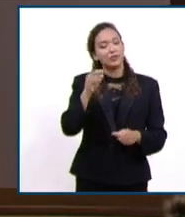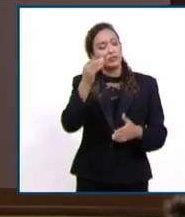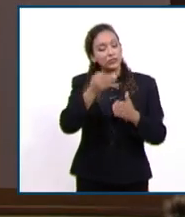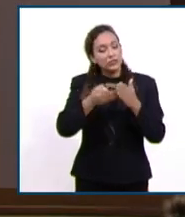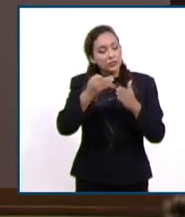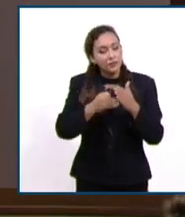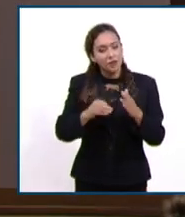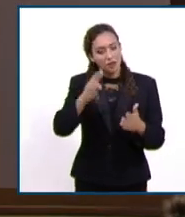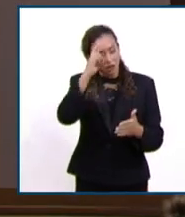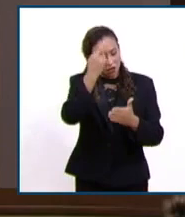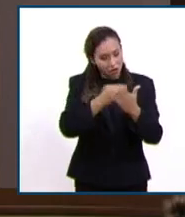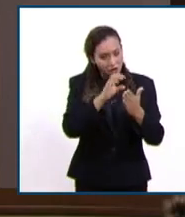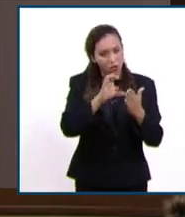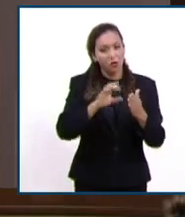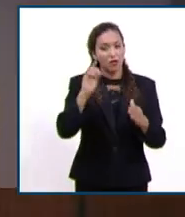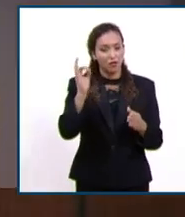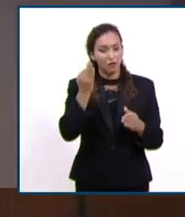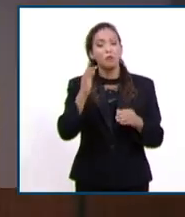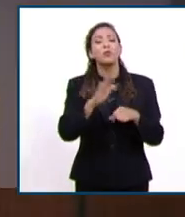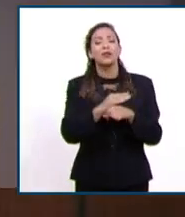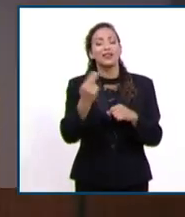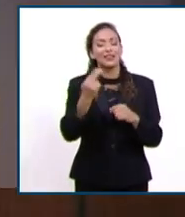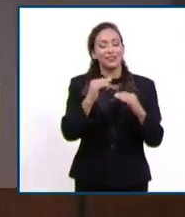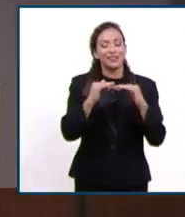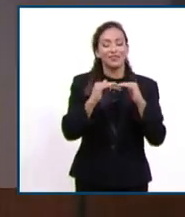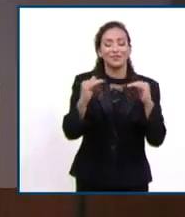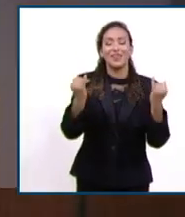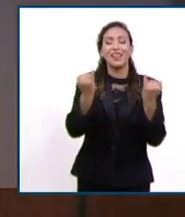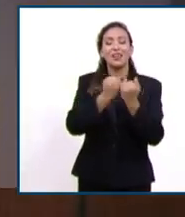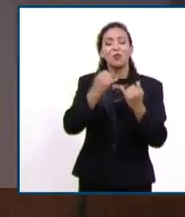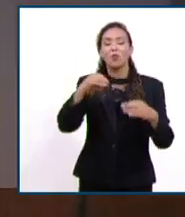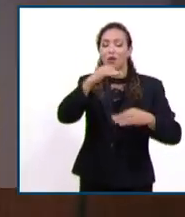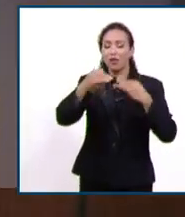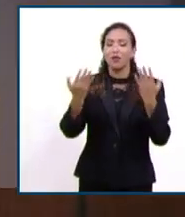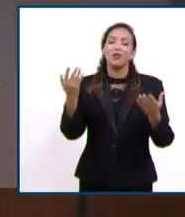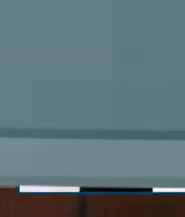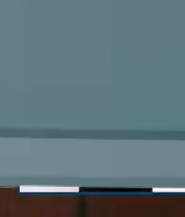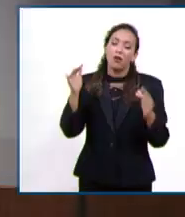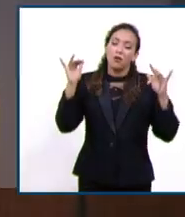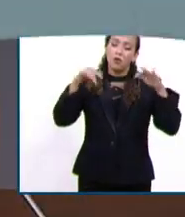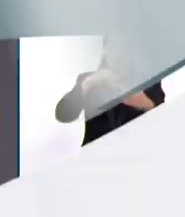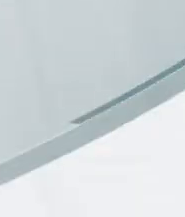federalismo al establecer que todos se lleven a cabo en la Ciudad de México.